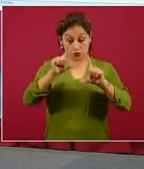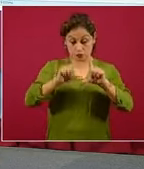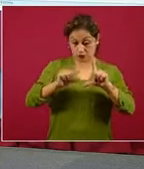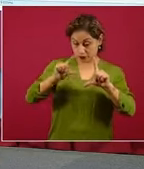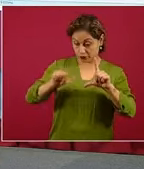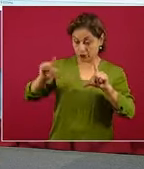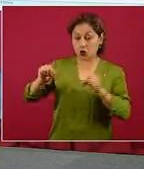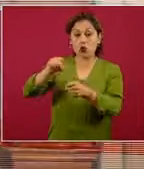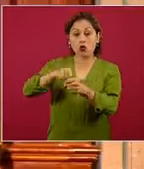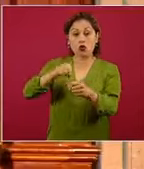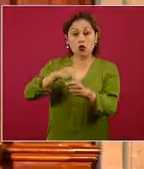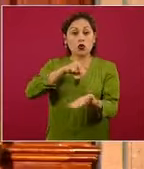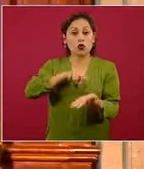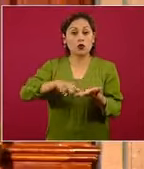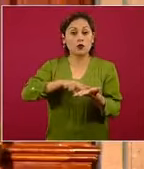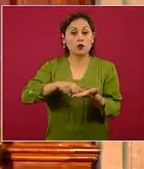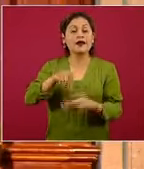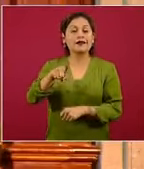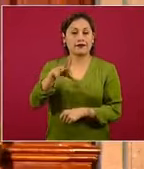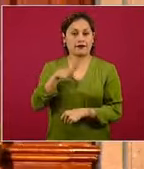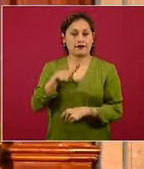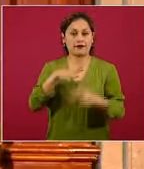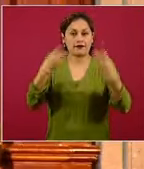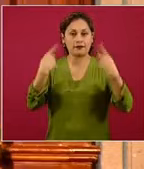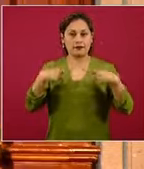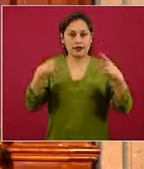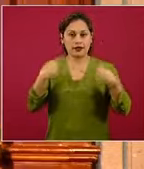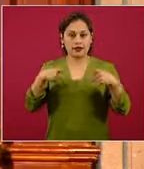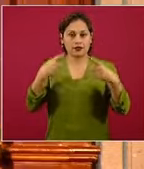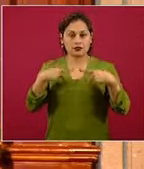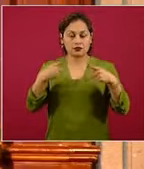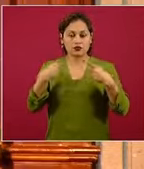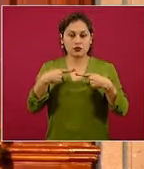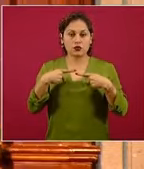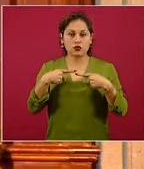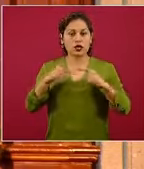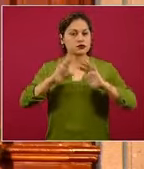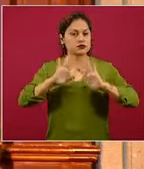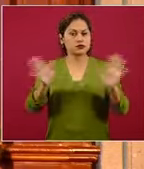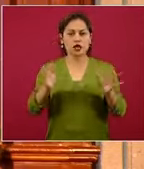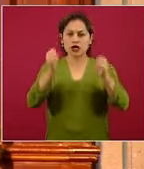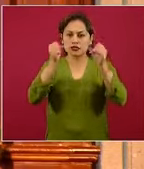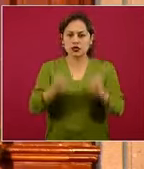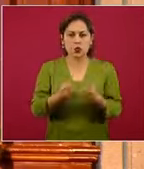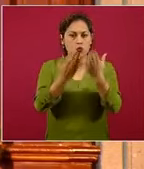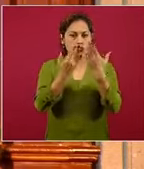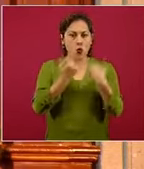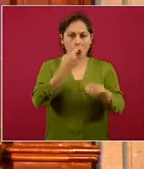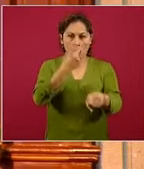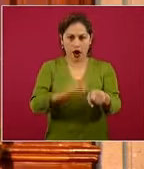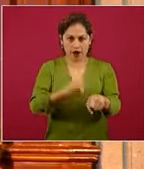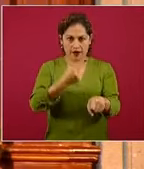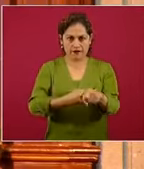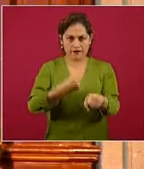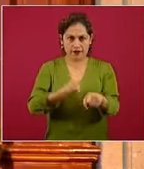de color verde tenemos el grupo de personas que precisamente se han descartado Para el día de hoy, más de